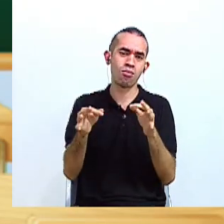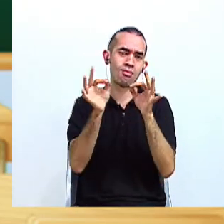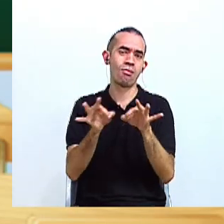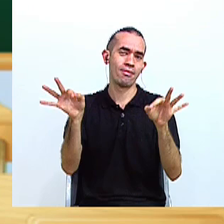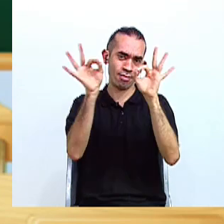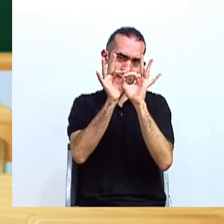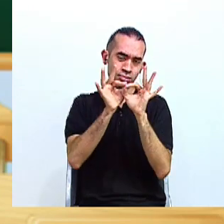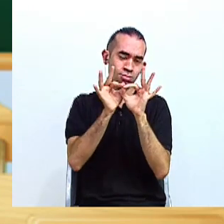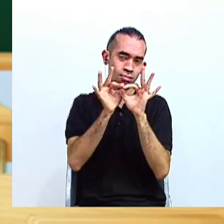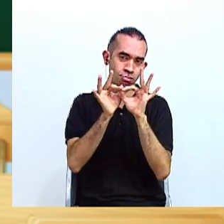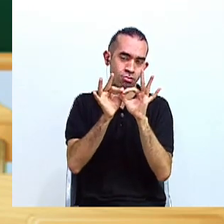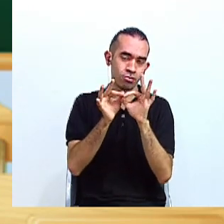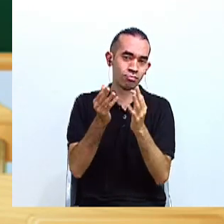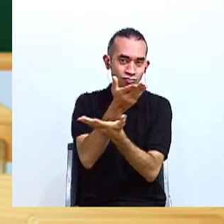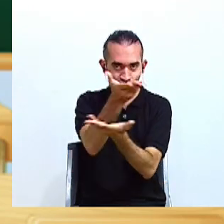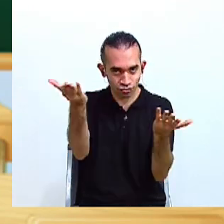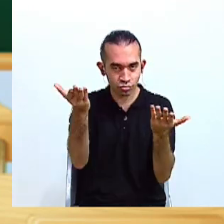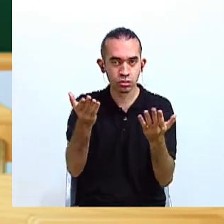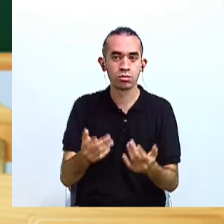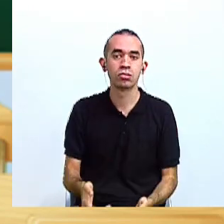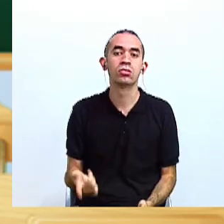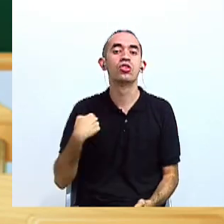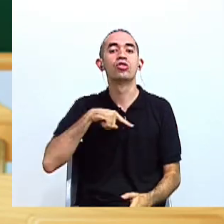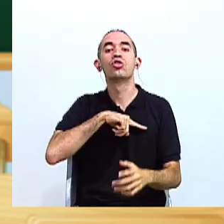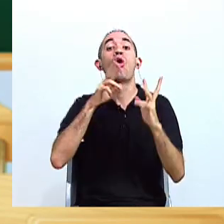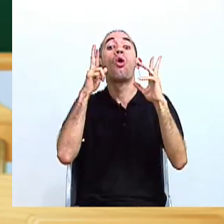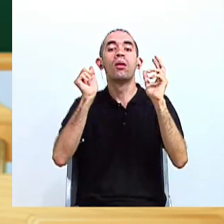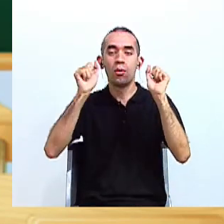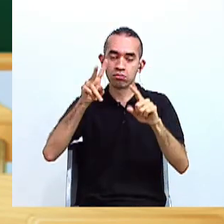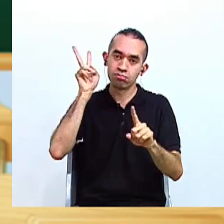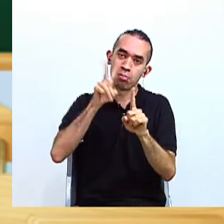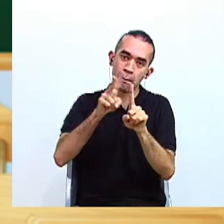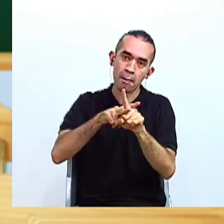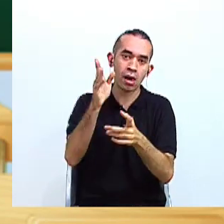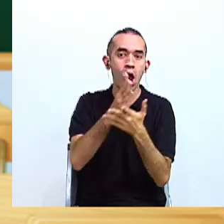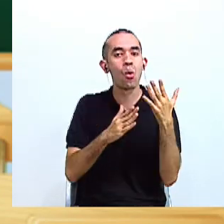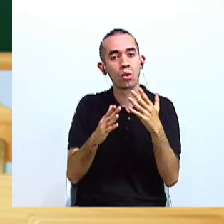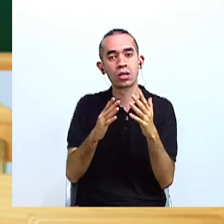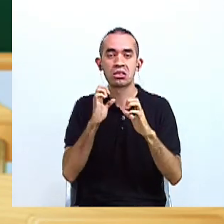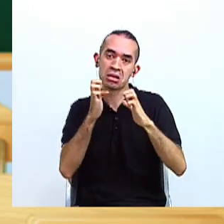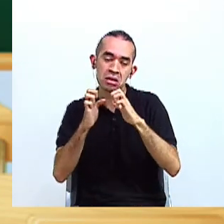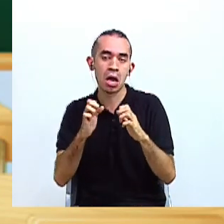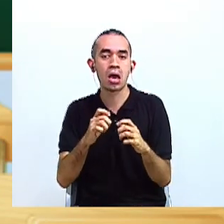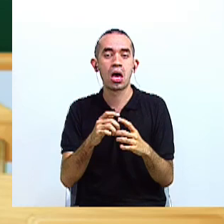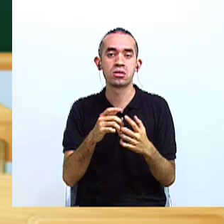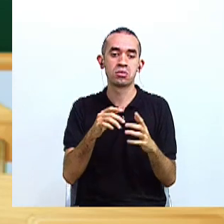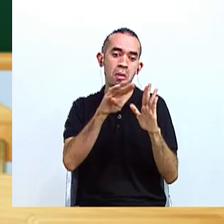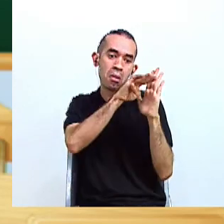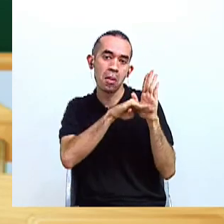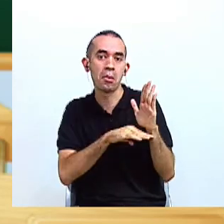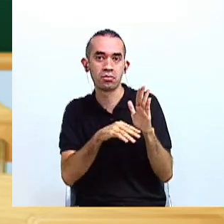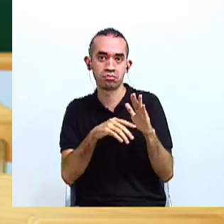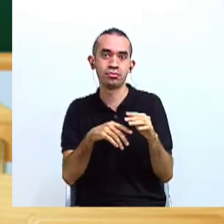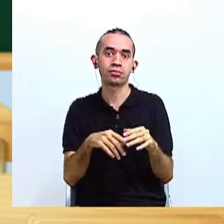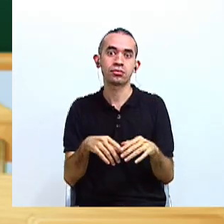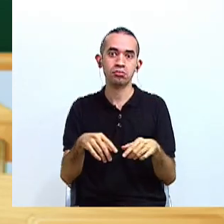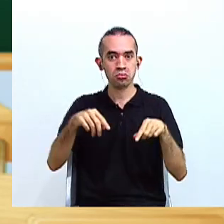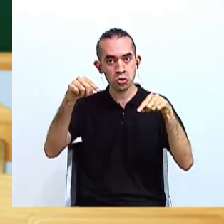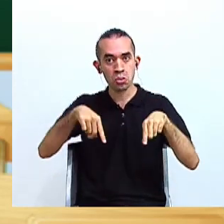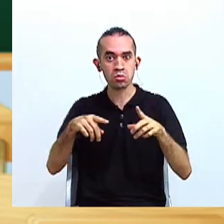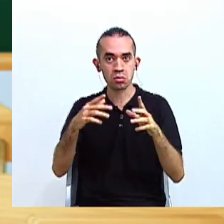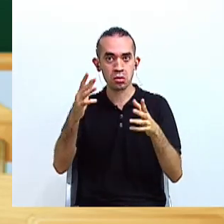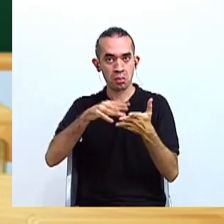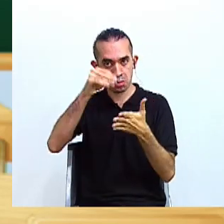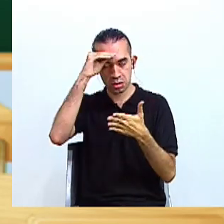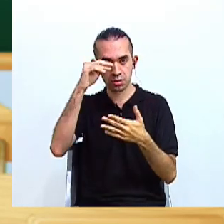significativo para todos ustedes y que podamos poner en práctica algunas de estas estrategias y medidas que hemos utilizado el día de hoy. Recuerden